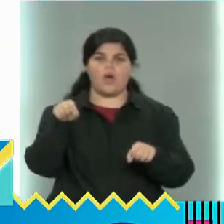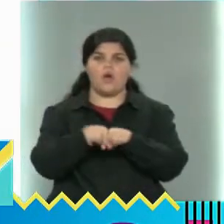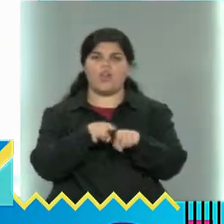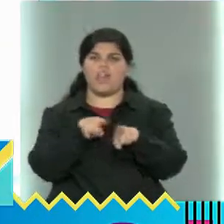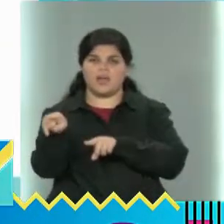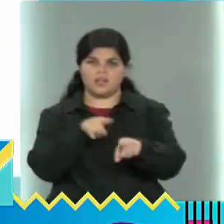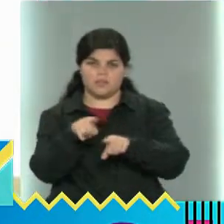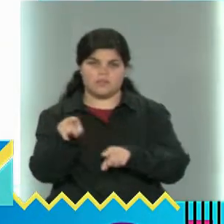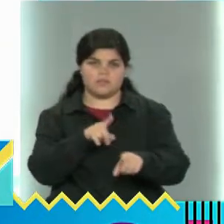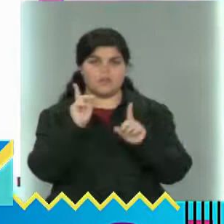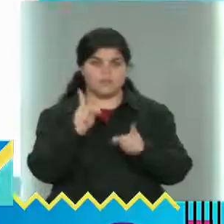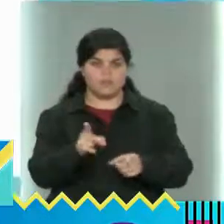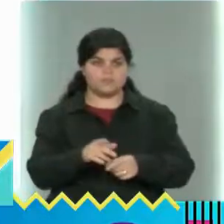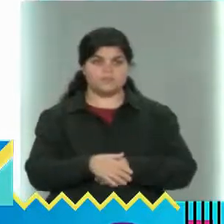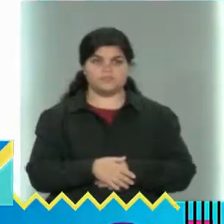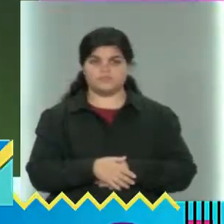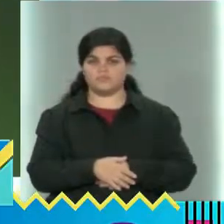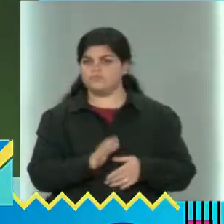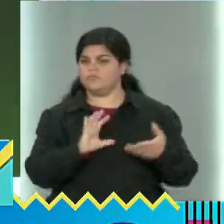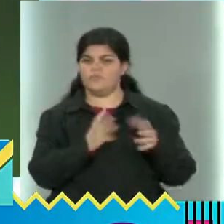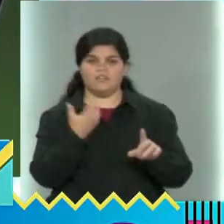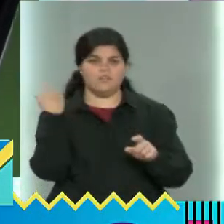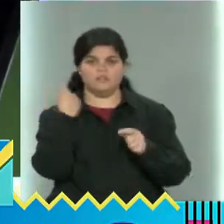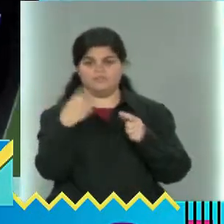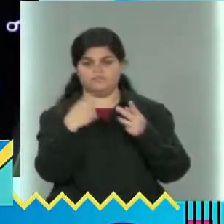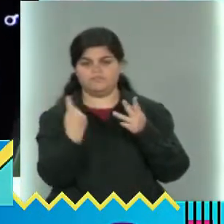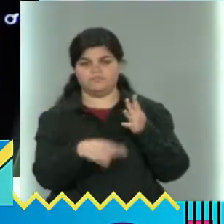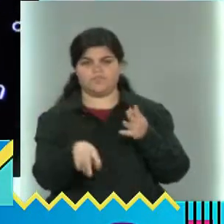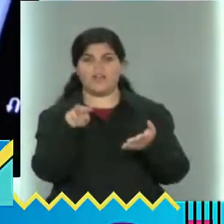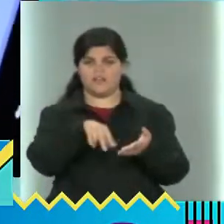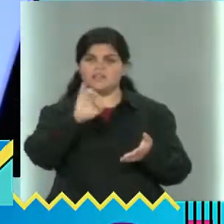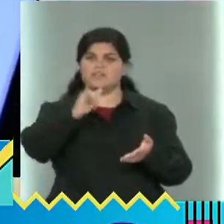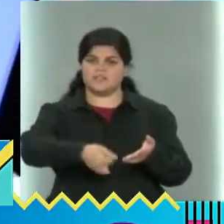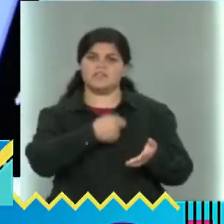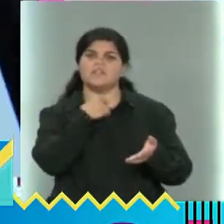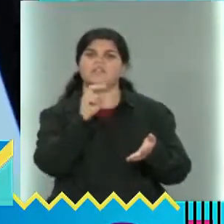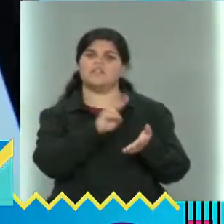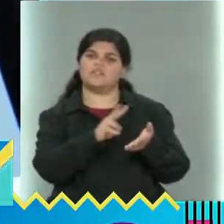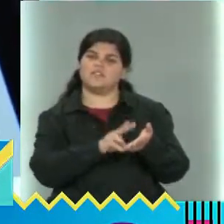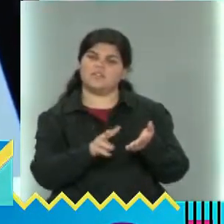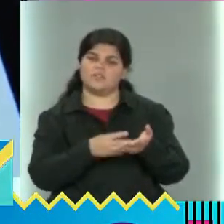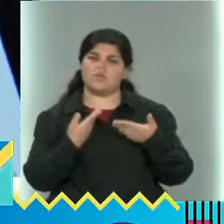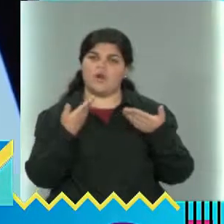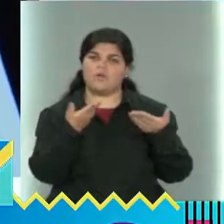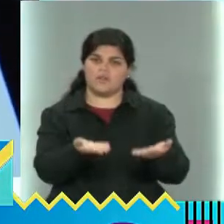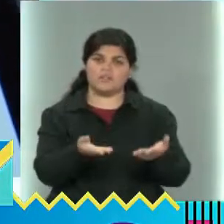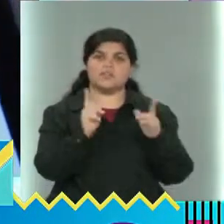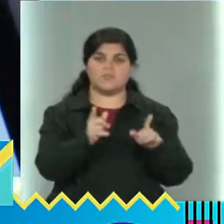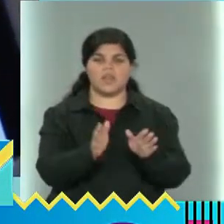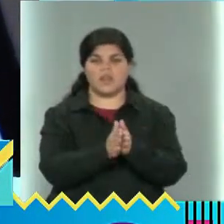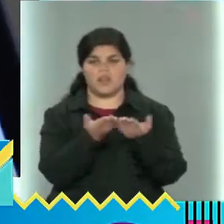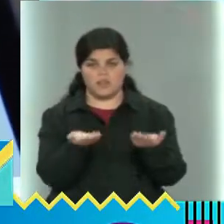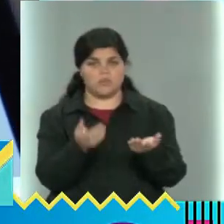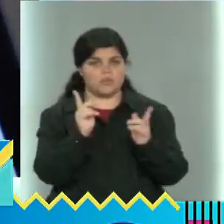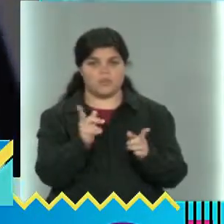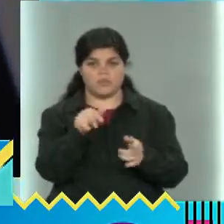dial. Pero hay muchos formatos que apelan a la literatura desde esos lugares. También está el libro y está esta dificultad,